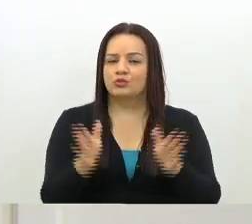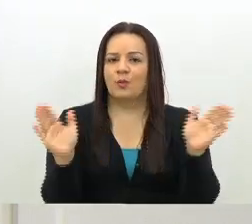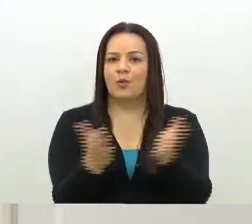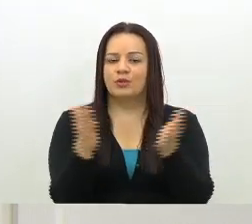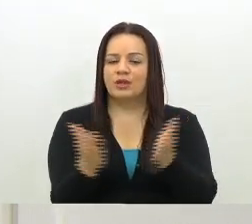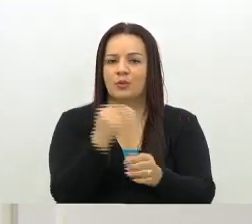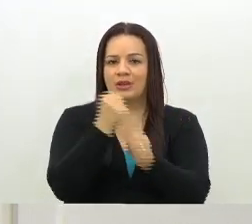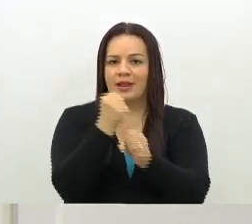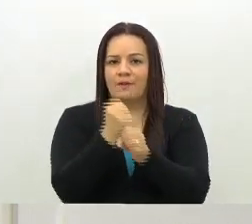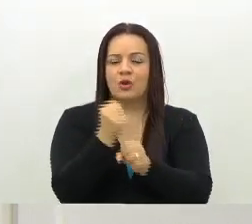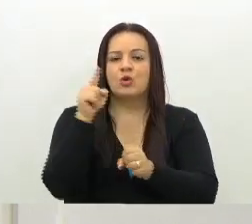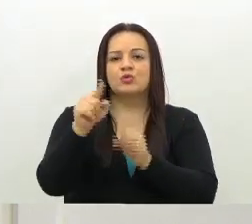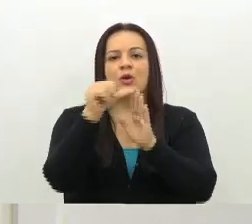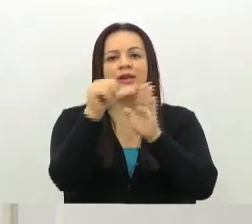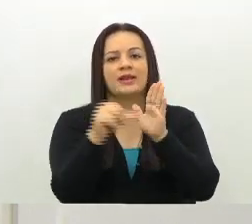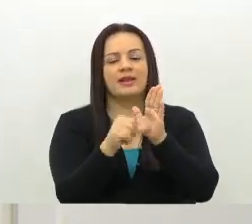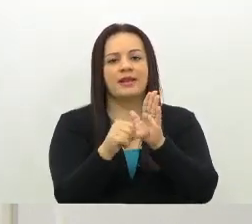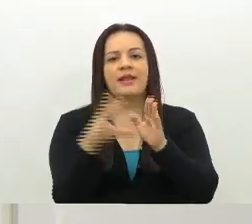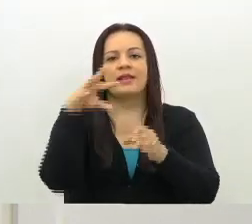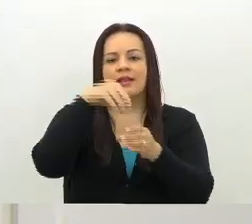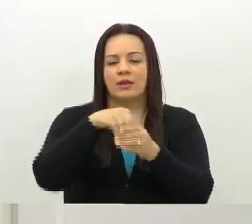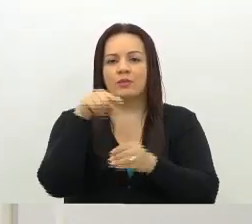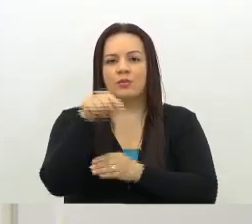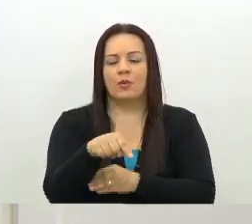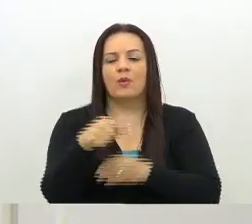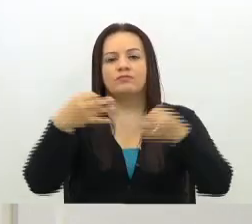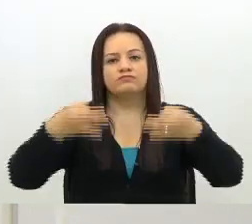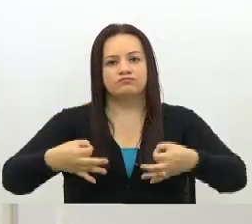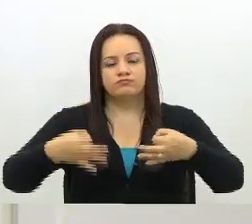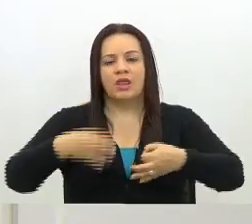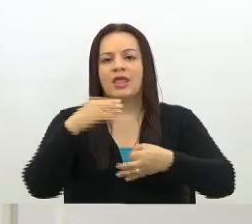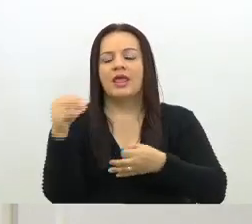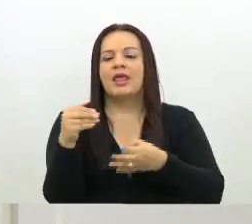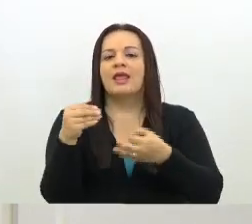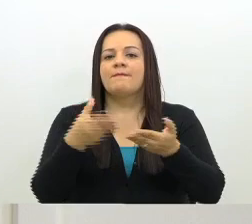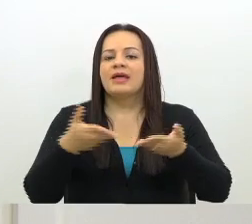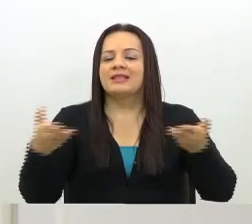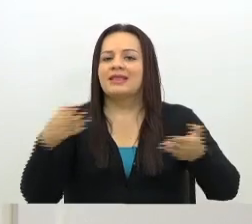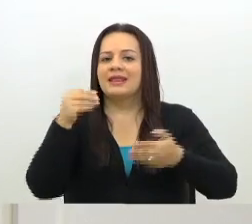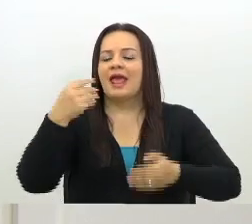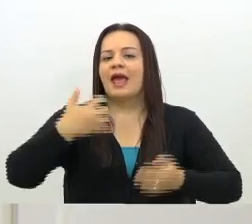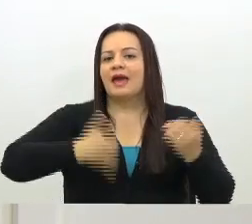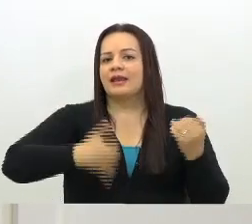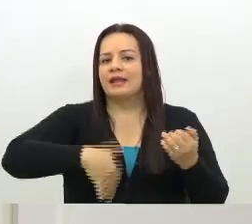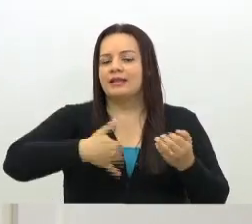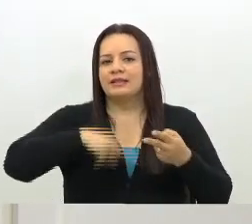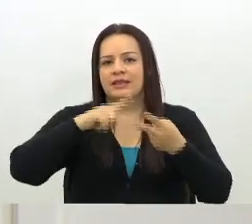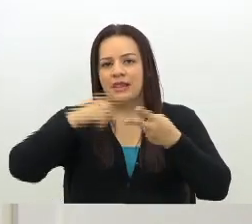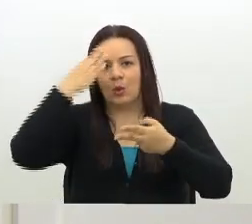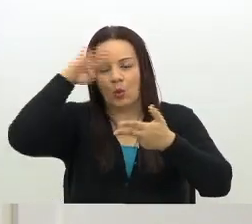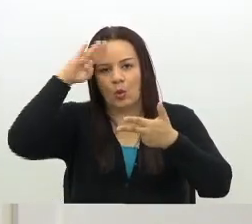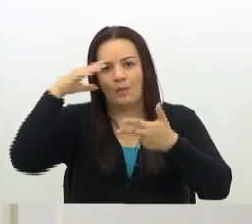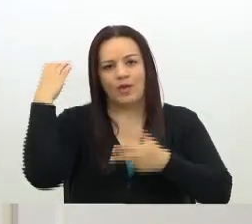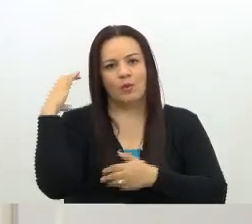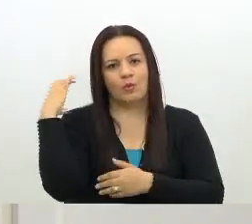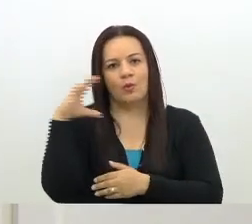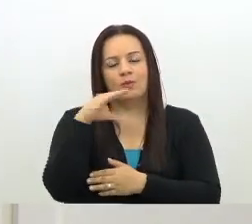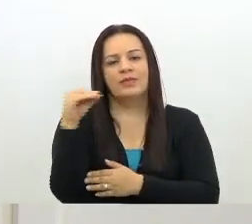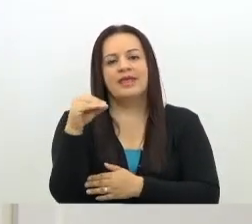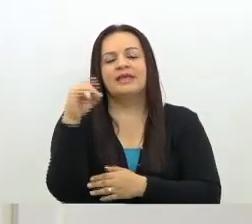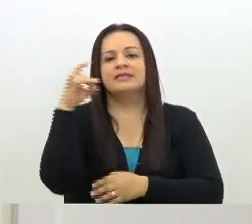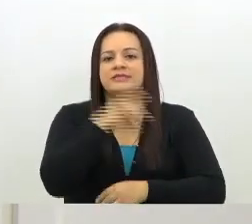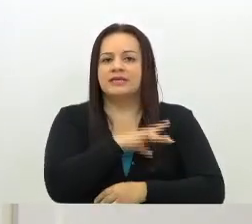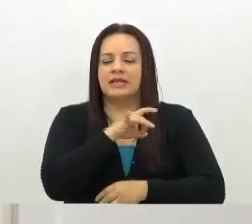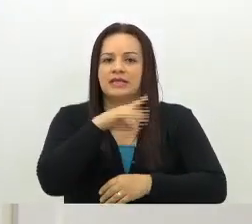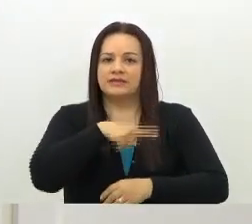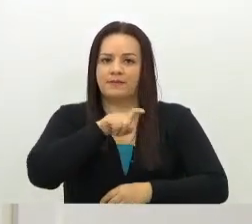articulado se inspira en las disposiciones vigentes sobre la materia en Argentina, Bolivia, Colombia, Cuba, Chile, España, México y Venezuela, en